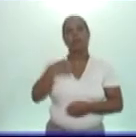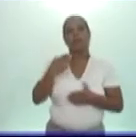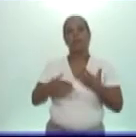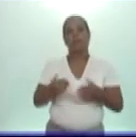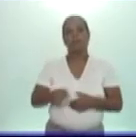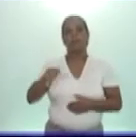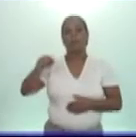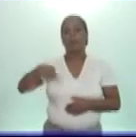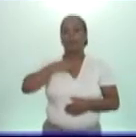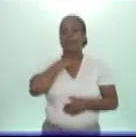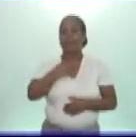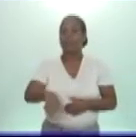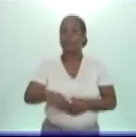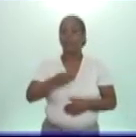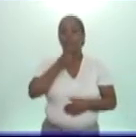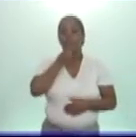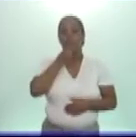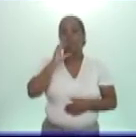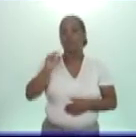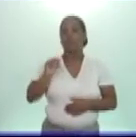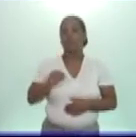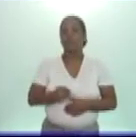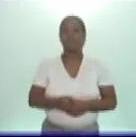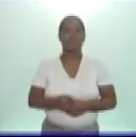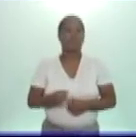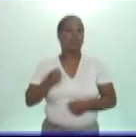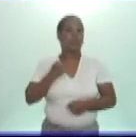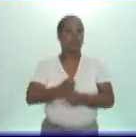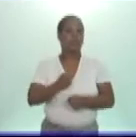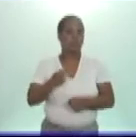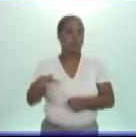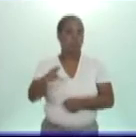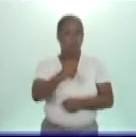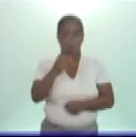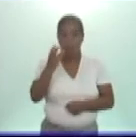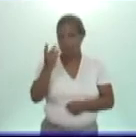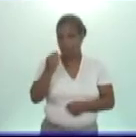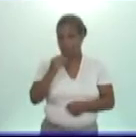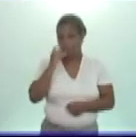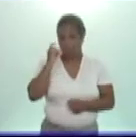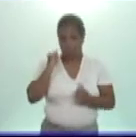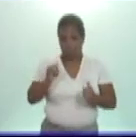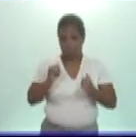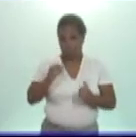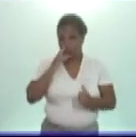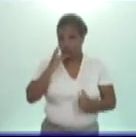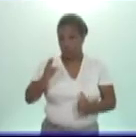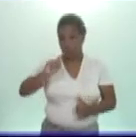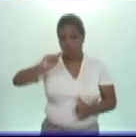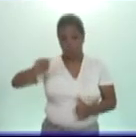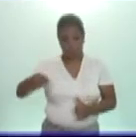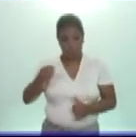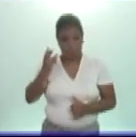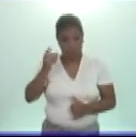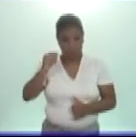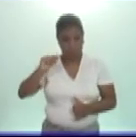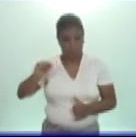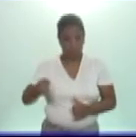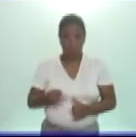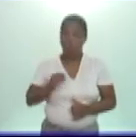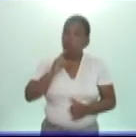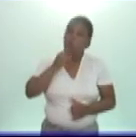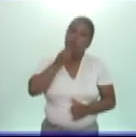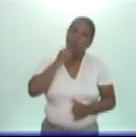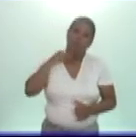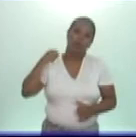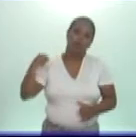caso yo puedo decidir, ¿lo voy a trabajar todo como expresión decimal o lo puedo escribir, así como una